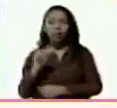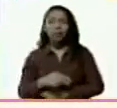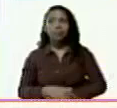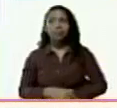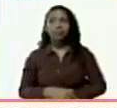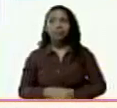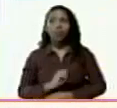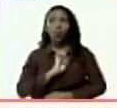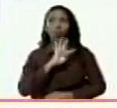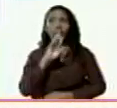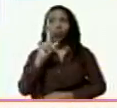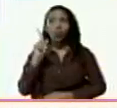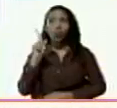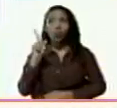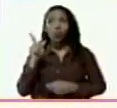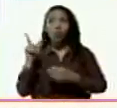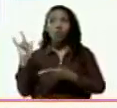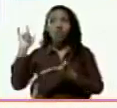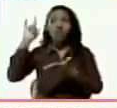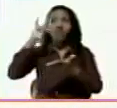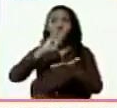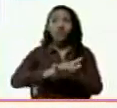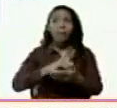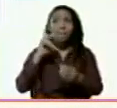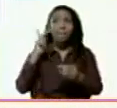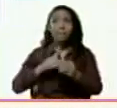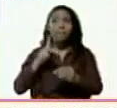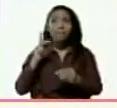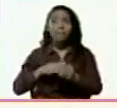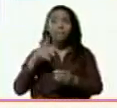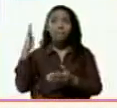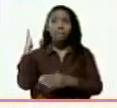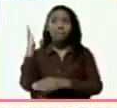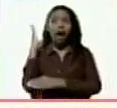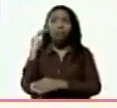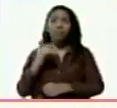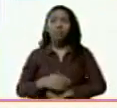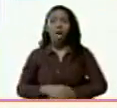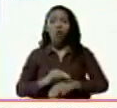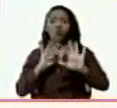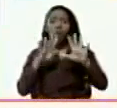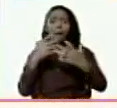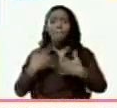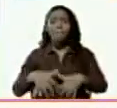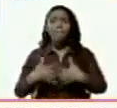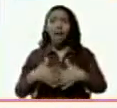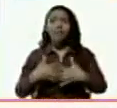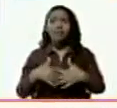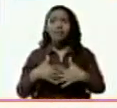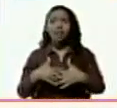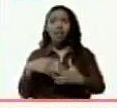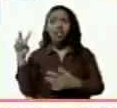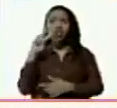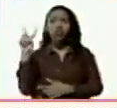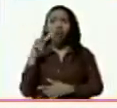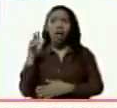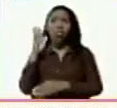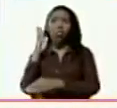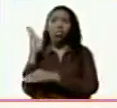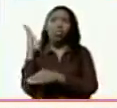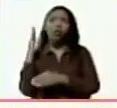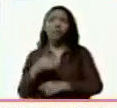41 aeronaves de pedevesa han sido sancionadas nueve empresas en esos planes han sido sancionadas